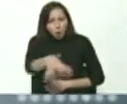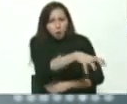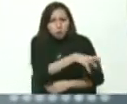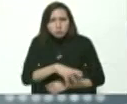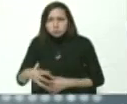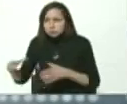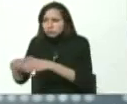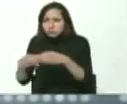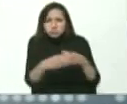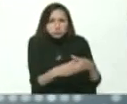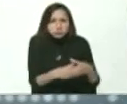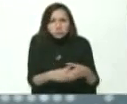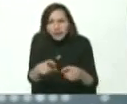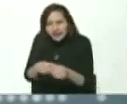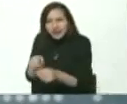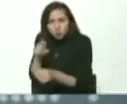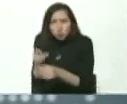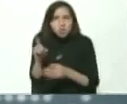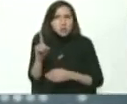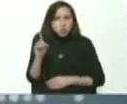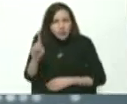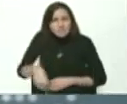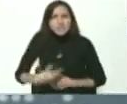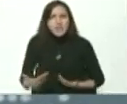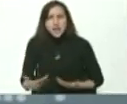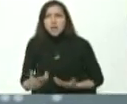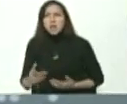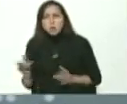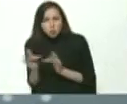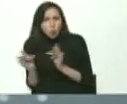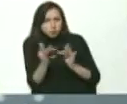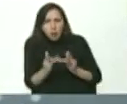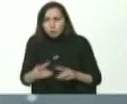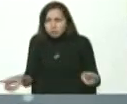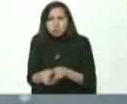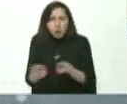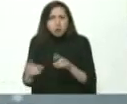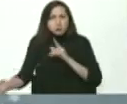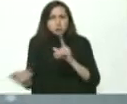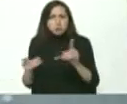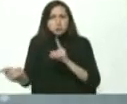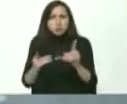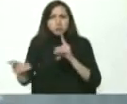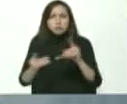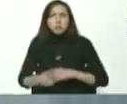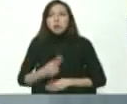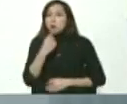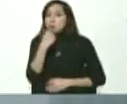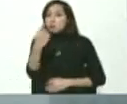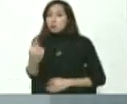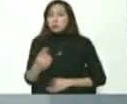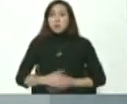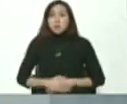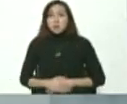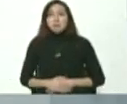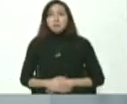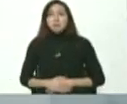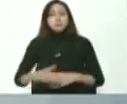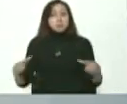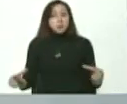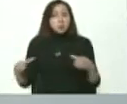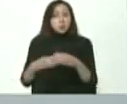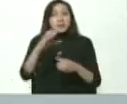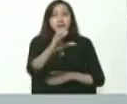inclusive fuera de la mesa de diálogo, en contacto permanente. Y yo lo dije, el Consejo Nacional